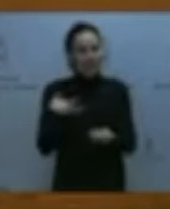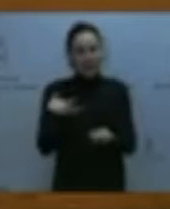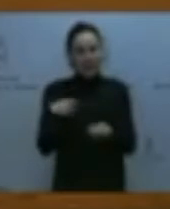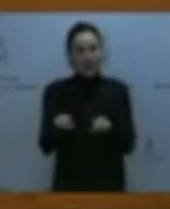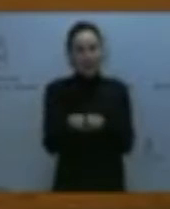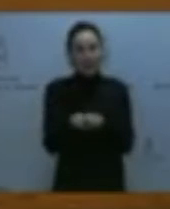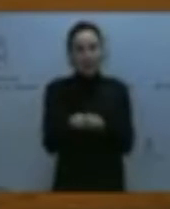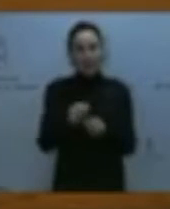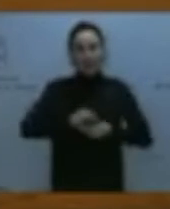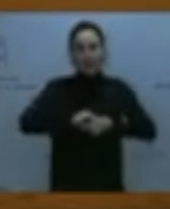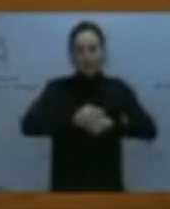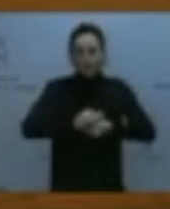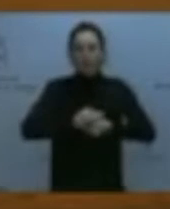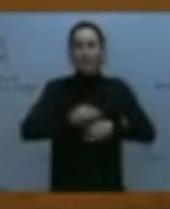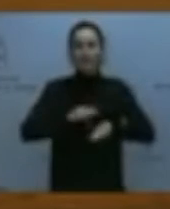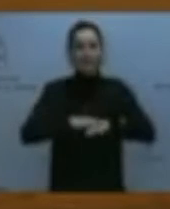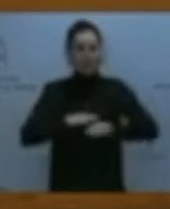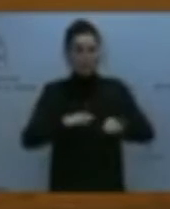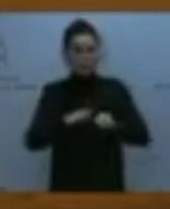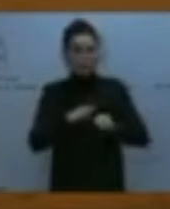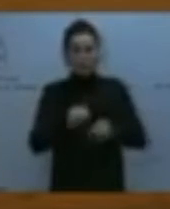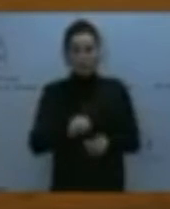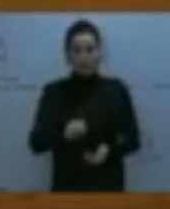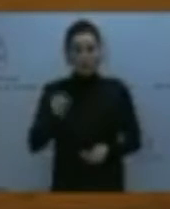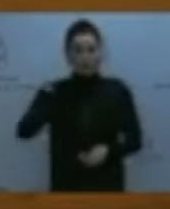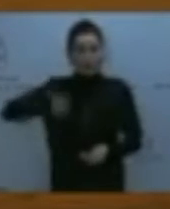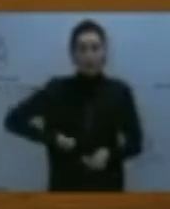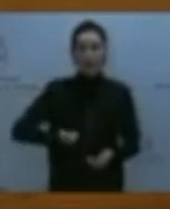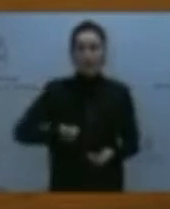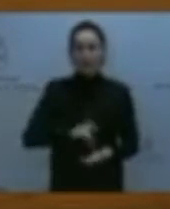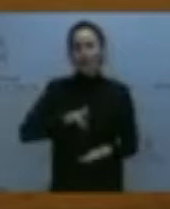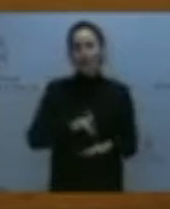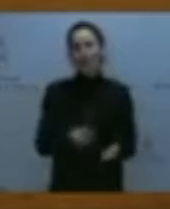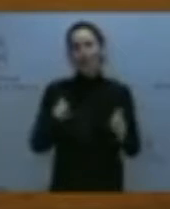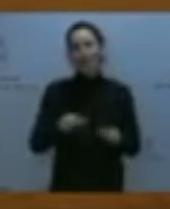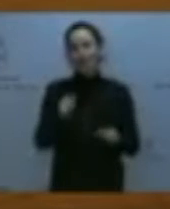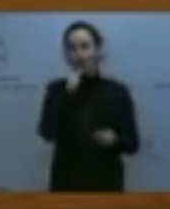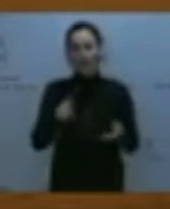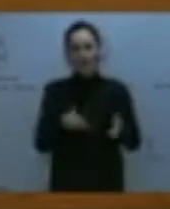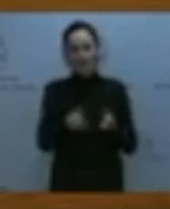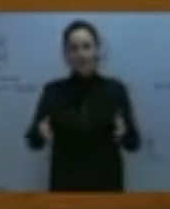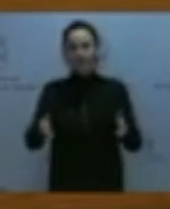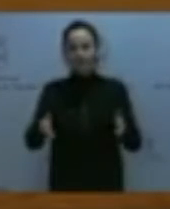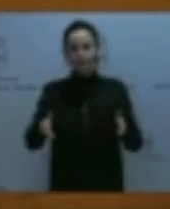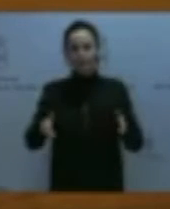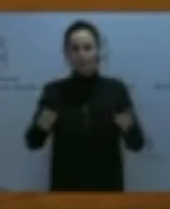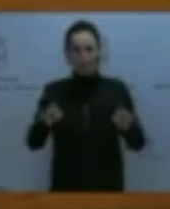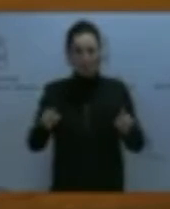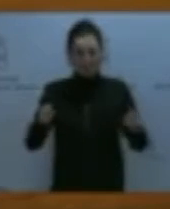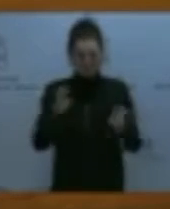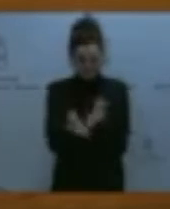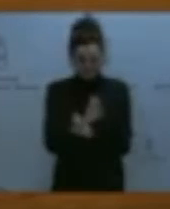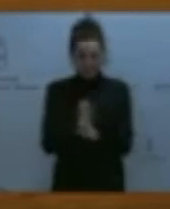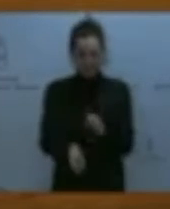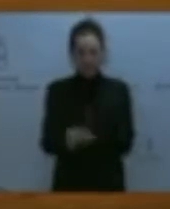las almejas a las que se habían dedicado toda su vida cuando las rías como la de Viciosa se descontaminen, ¿no? Pero en el